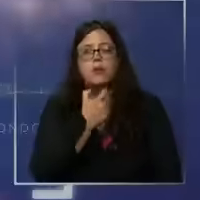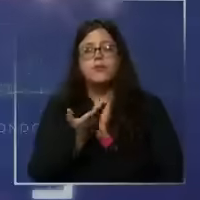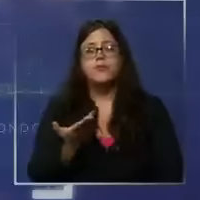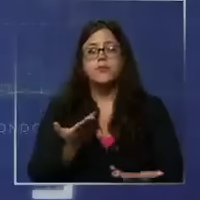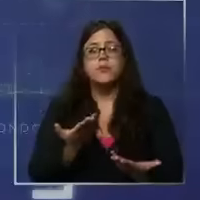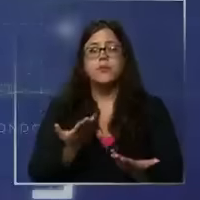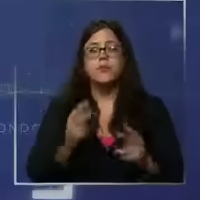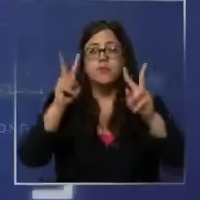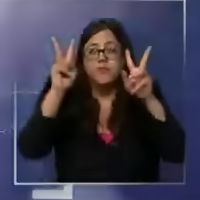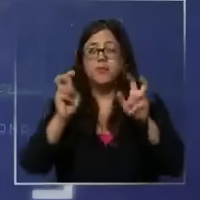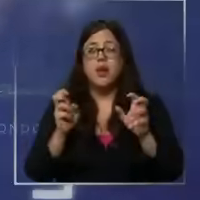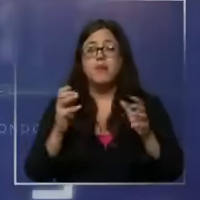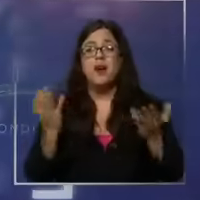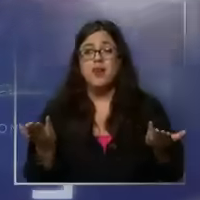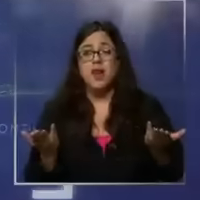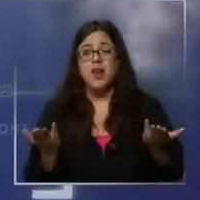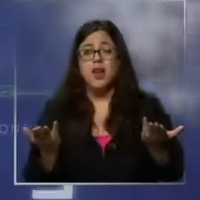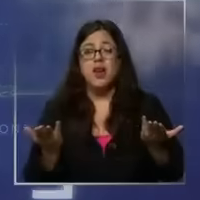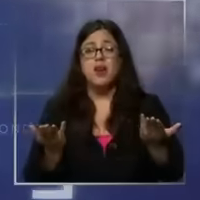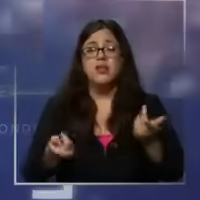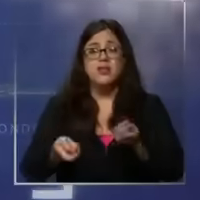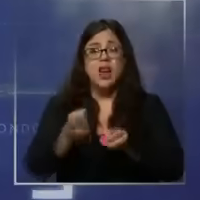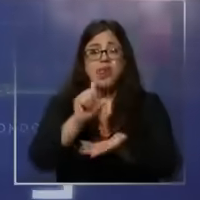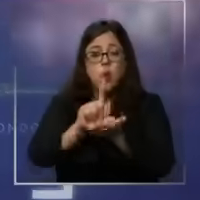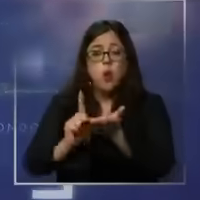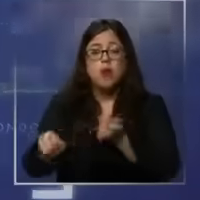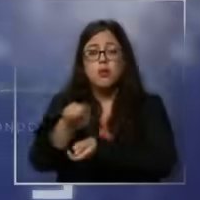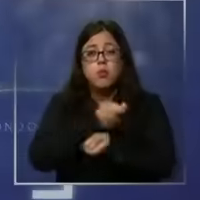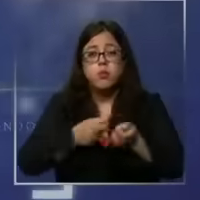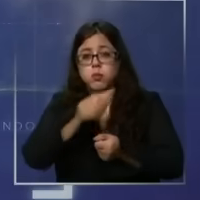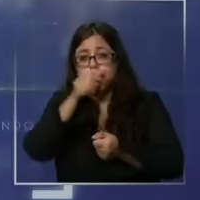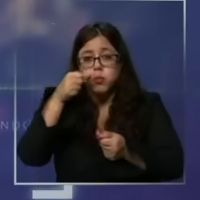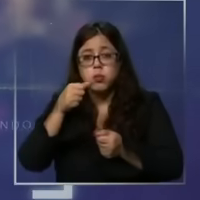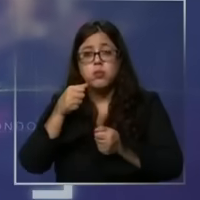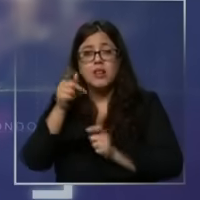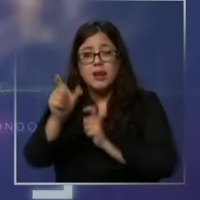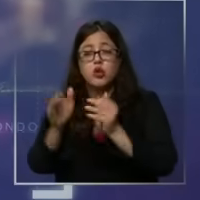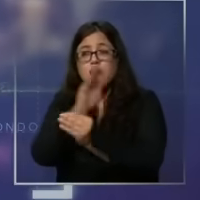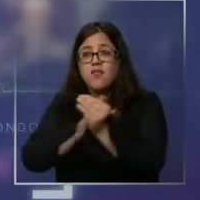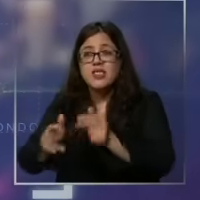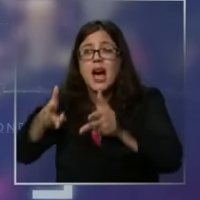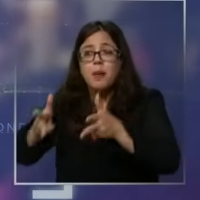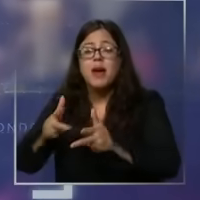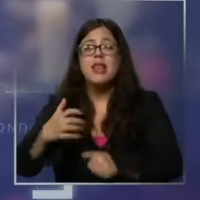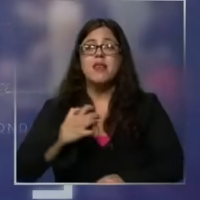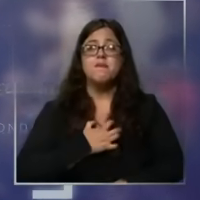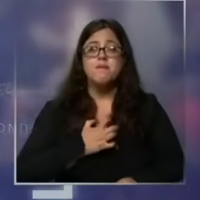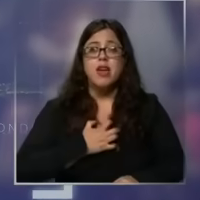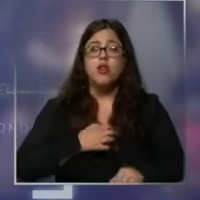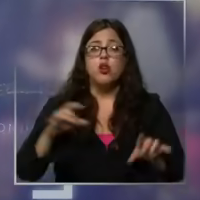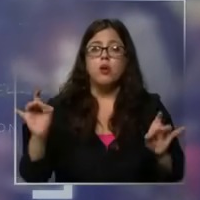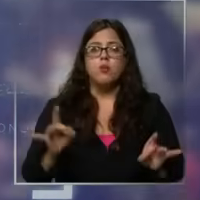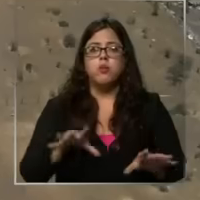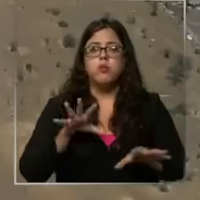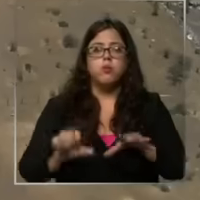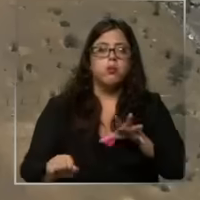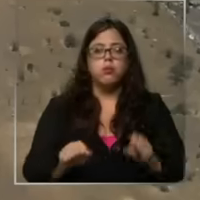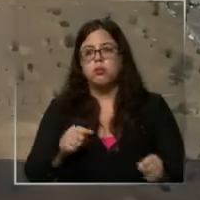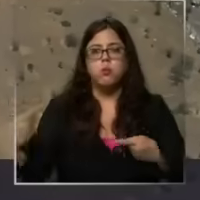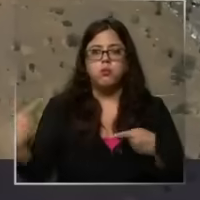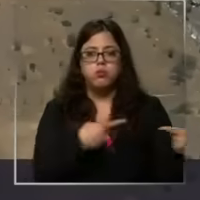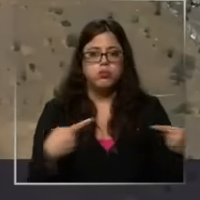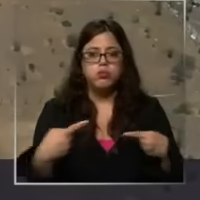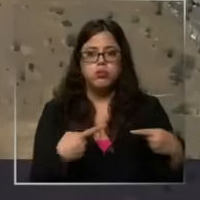Elogios del narcotráfico en una tranquila zona donde los vecinos están amenazados. Temen que sean territorio en